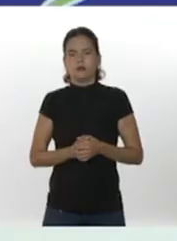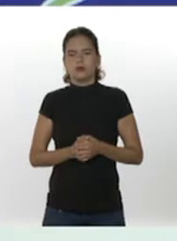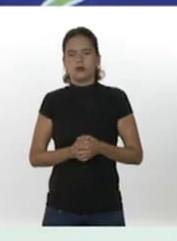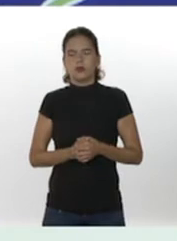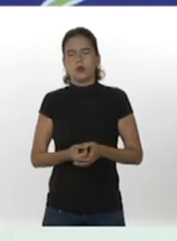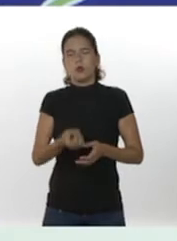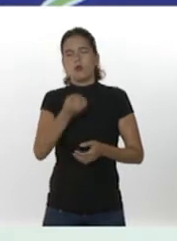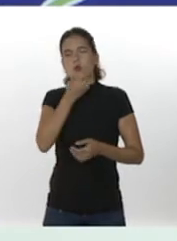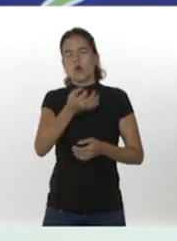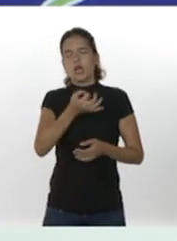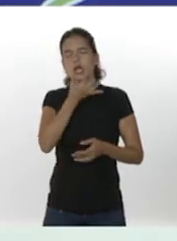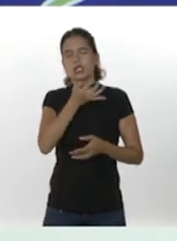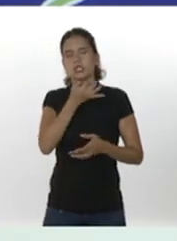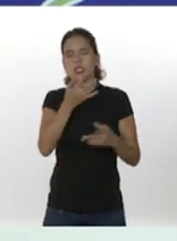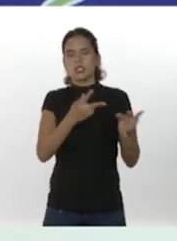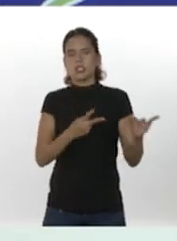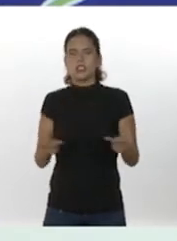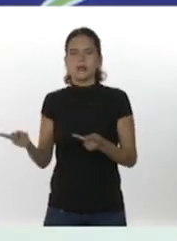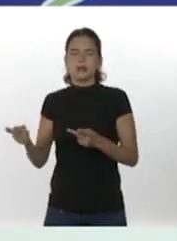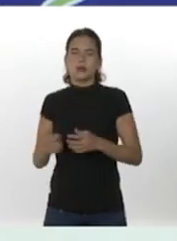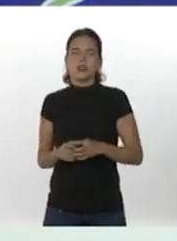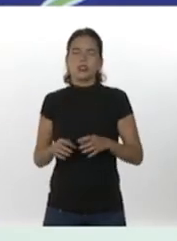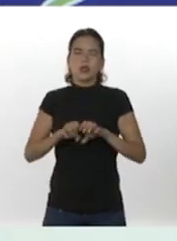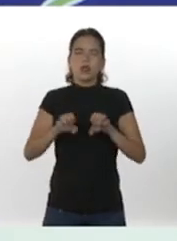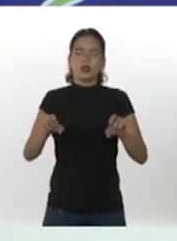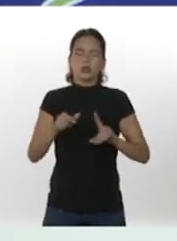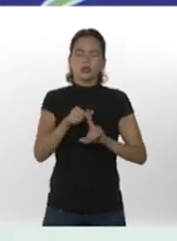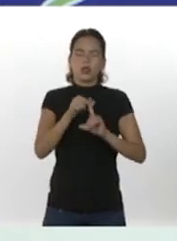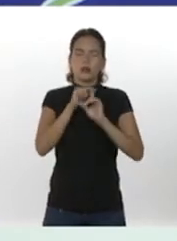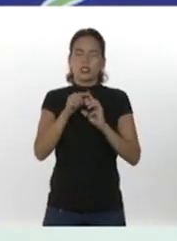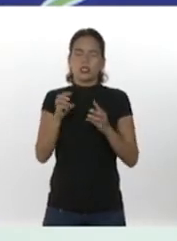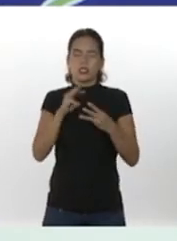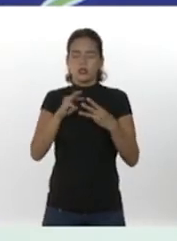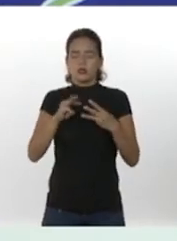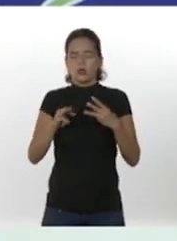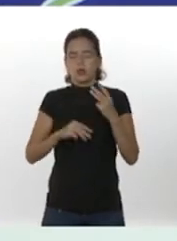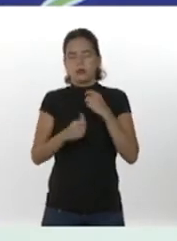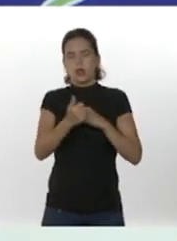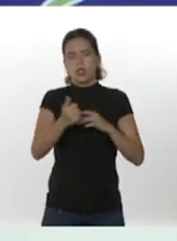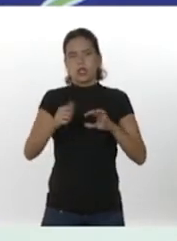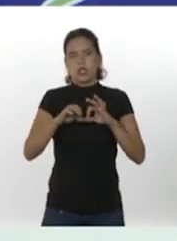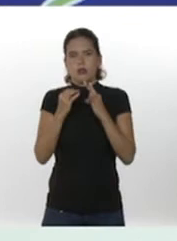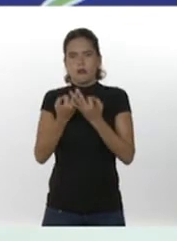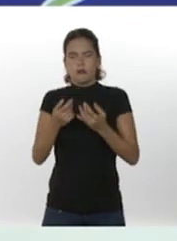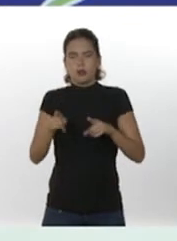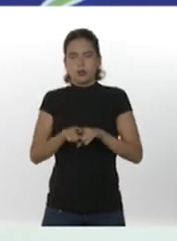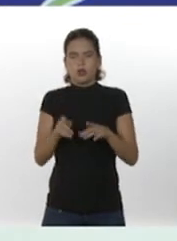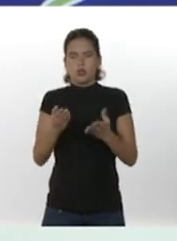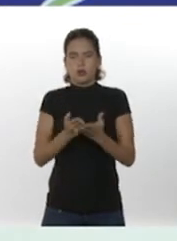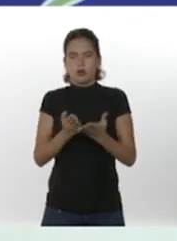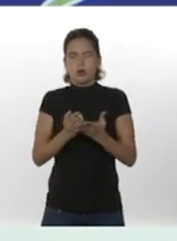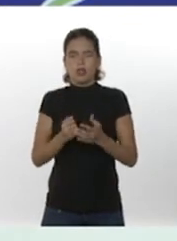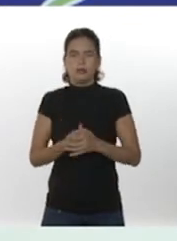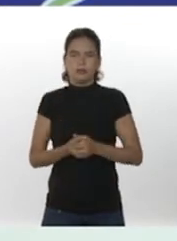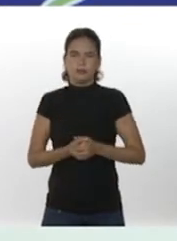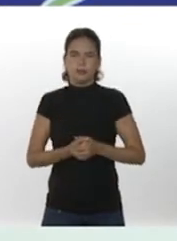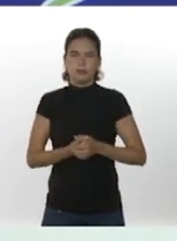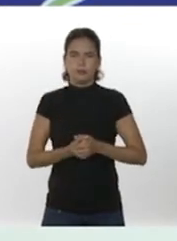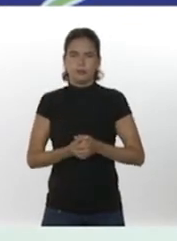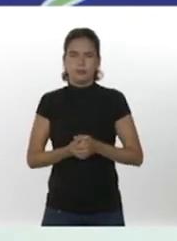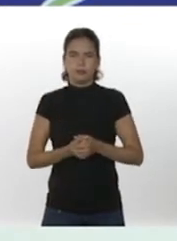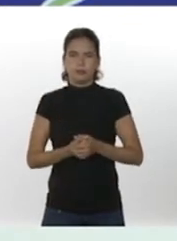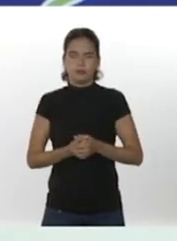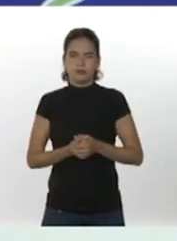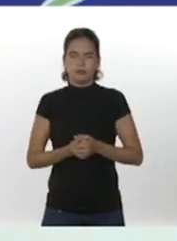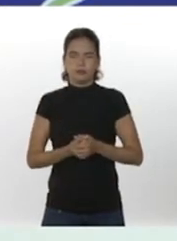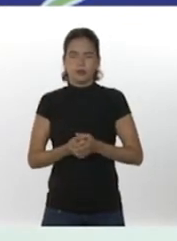Hola, muy buenas tardes. Sean bienvenidos al segmento de educación especial de su programa Cada Familia una Escuela. Soy la profesora Evelyn Álvarez y es un placer